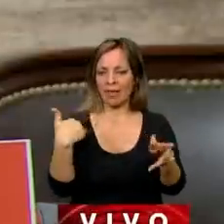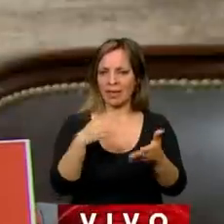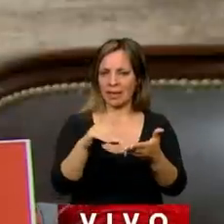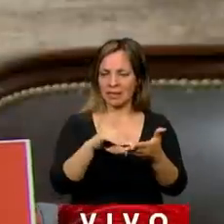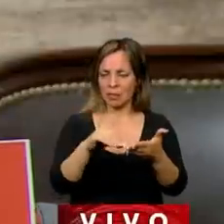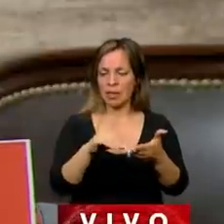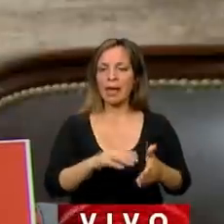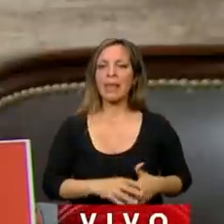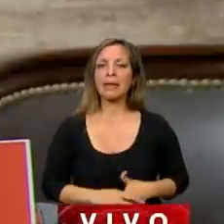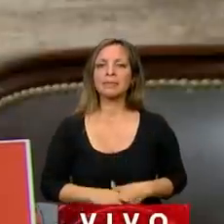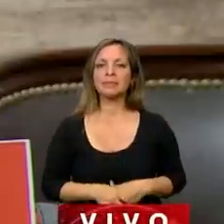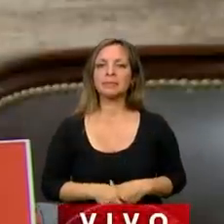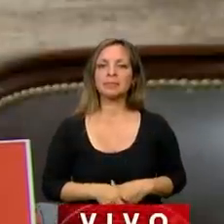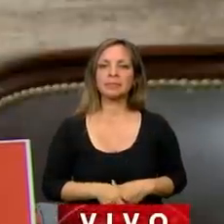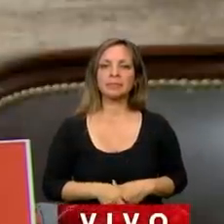que me precedió,